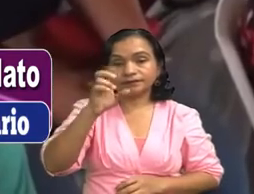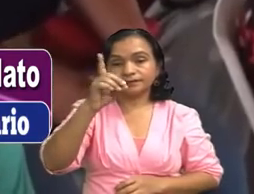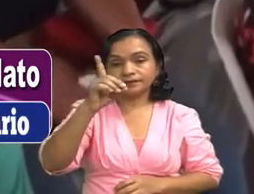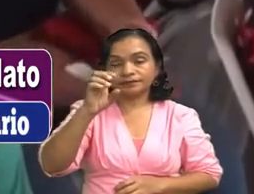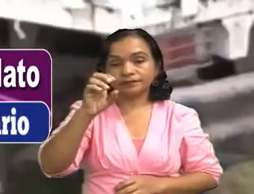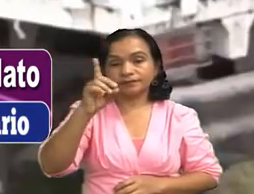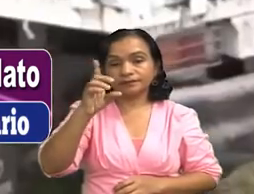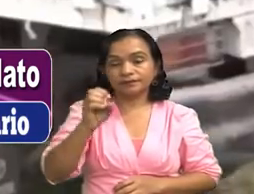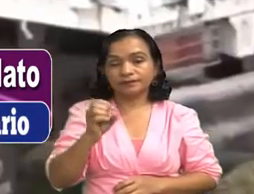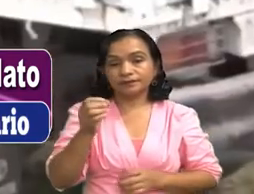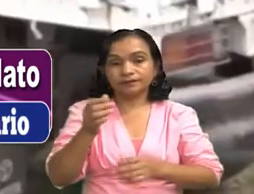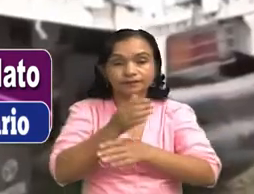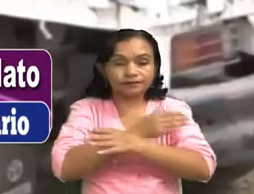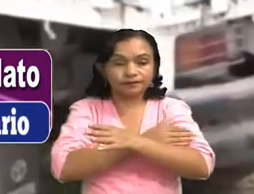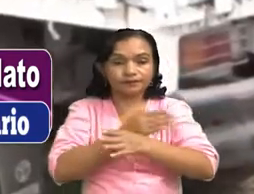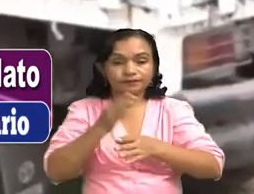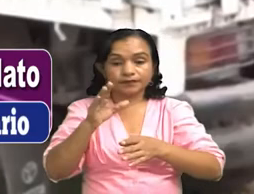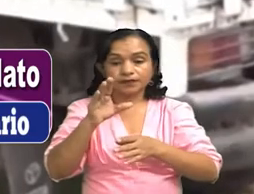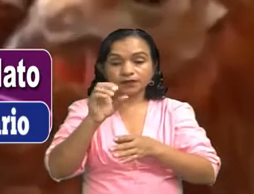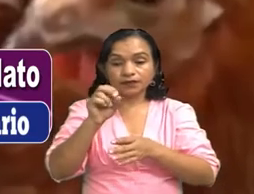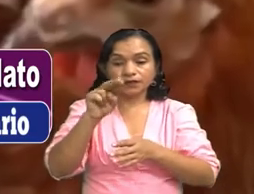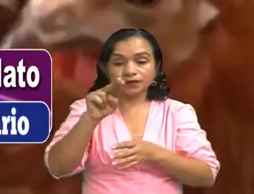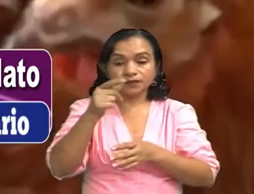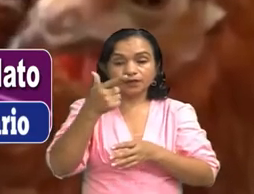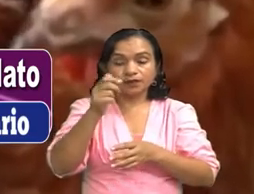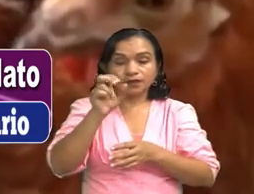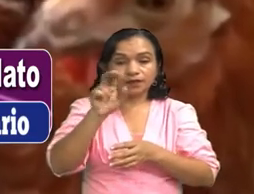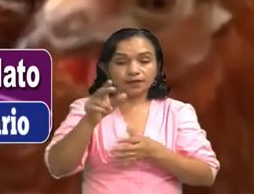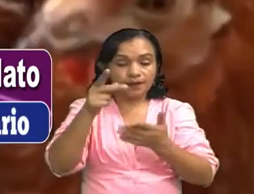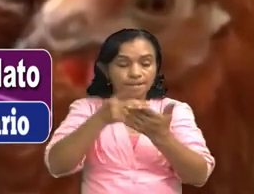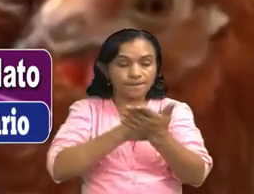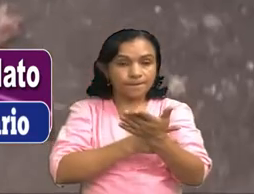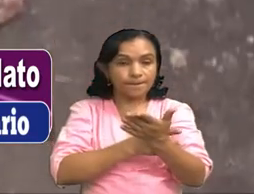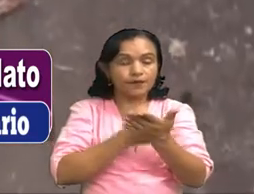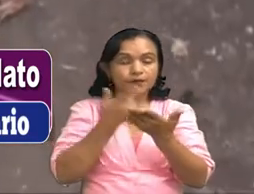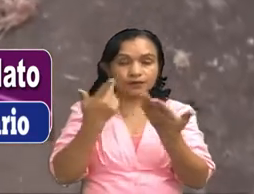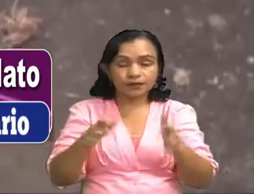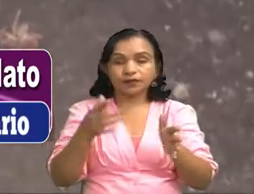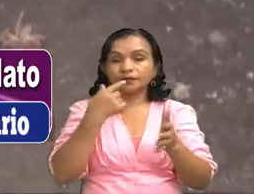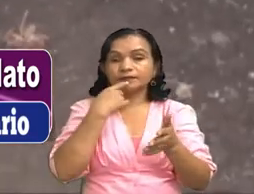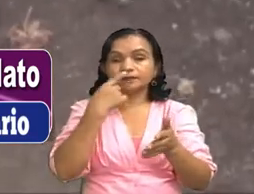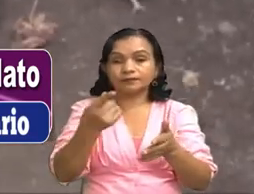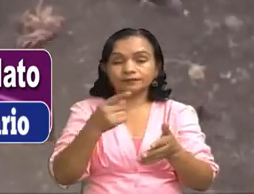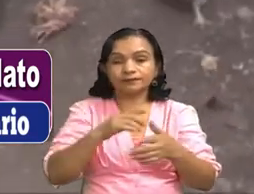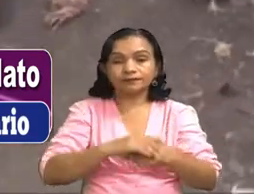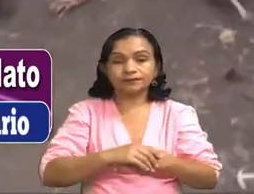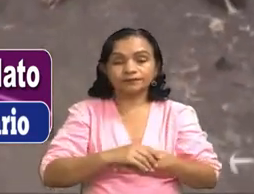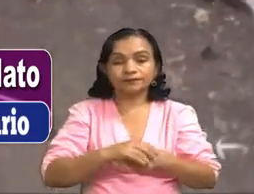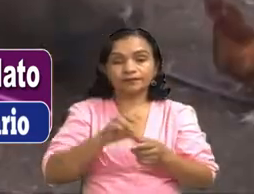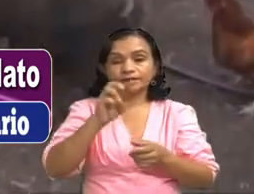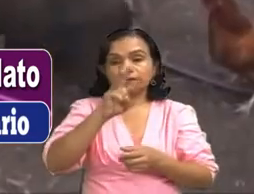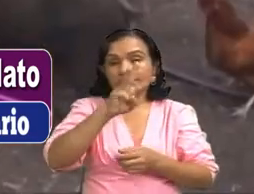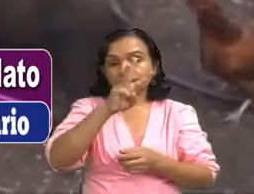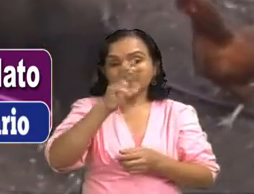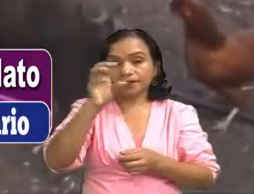Conagán había propuesto, a través de un proyecto que tiene el BID, que iba a ser 300